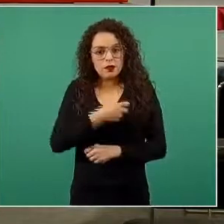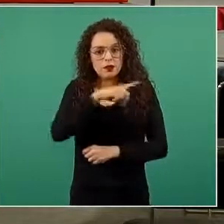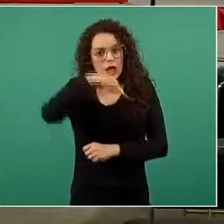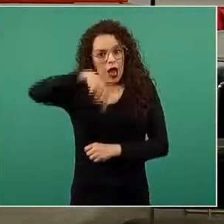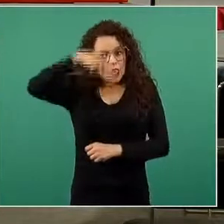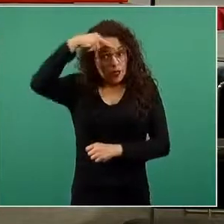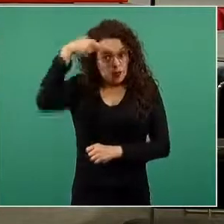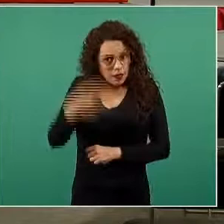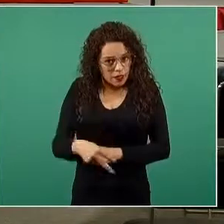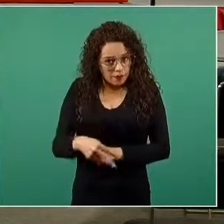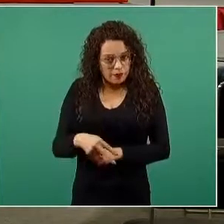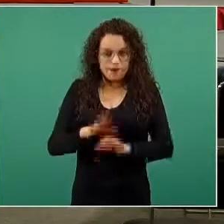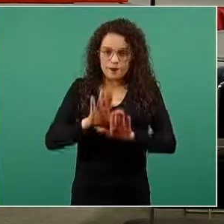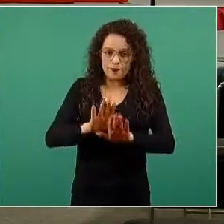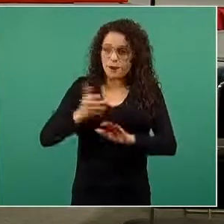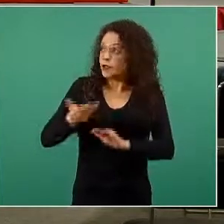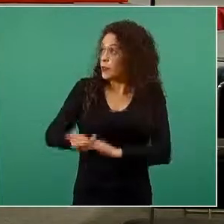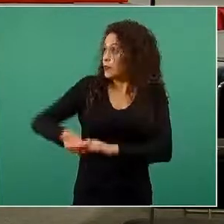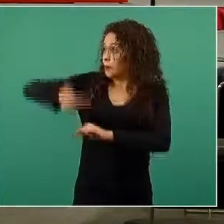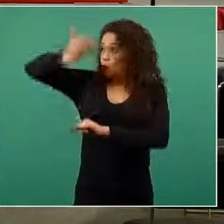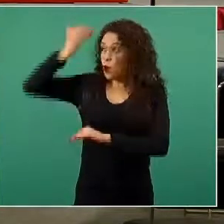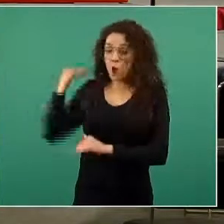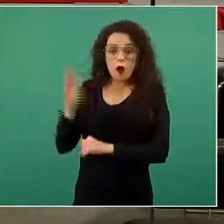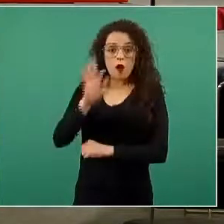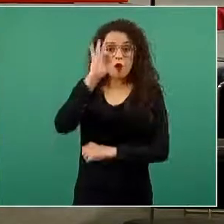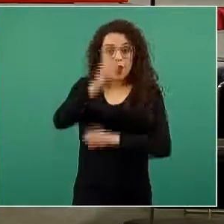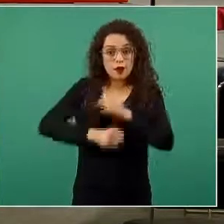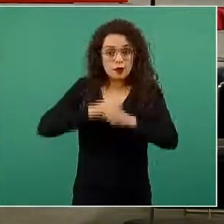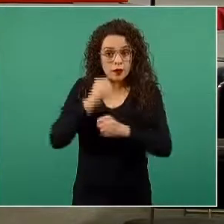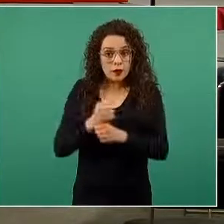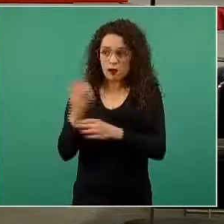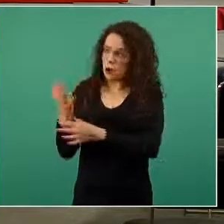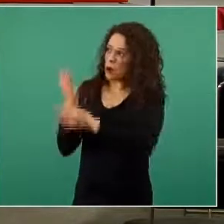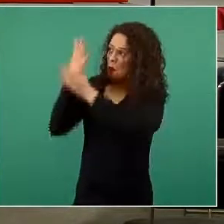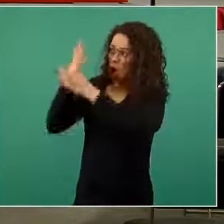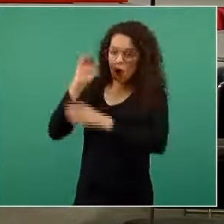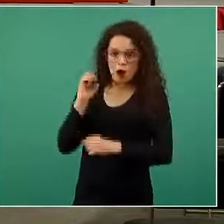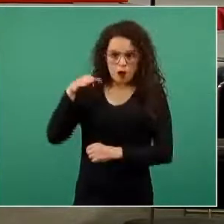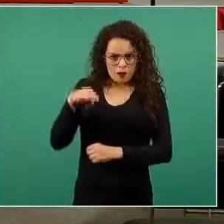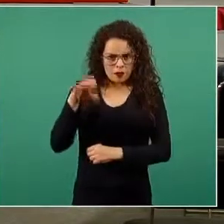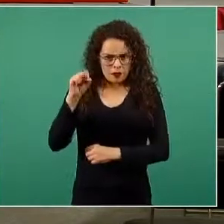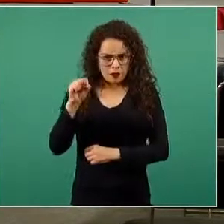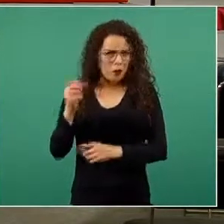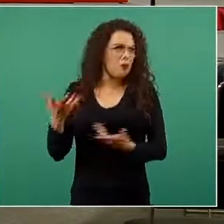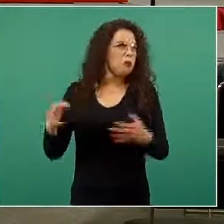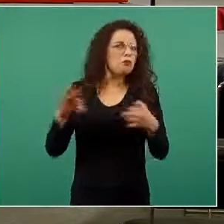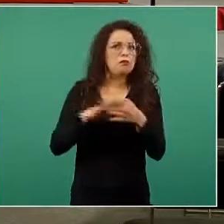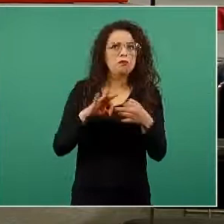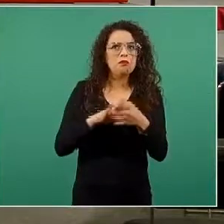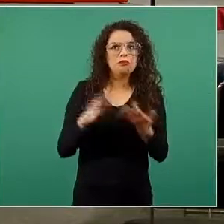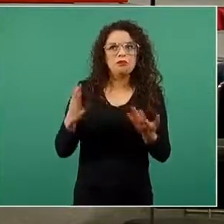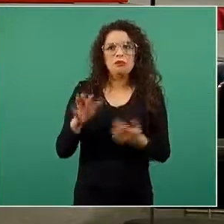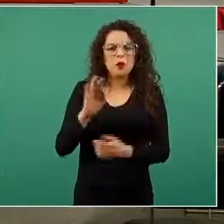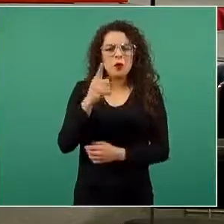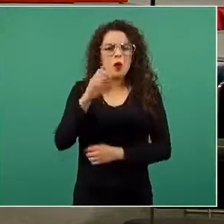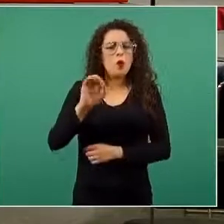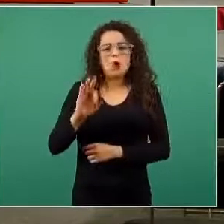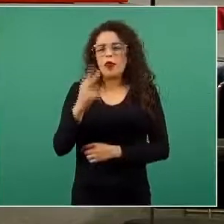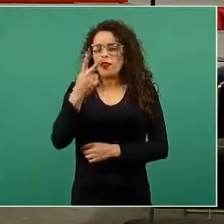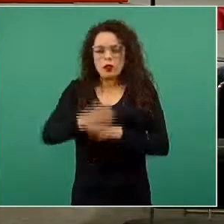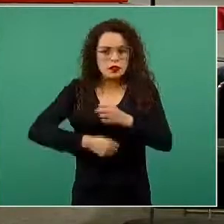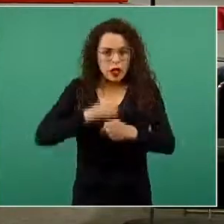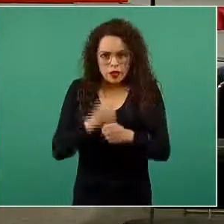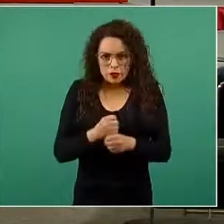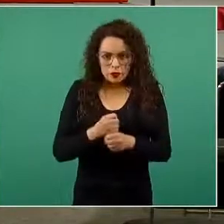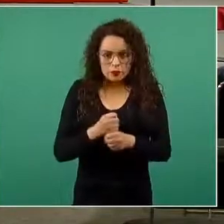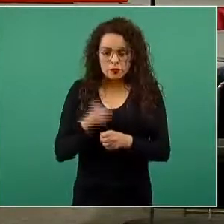Hace 40 años, la Organización Mundial de la Salud, un poco más de 40, 41, casi 42 años,